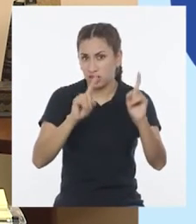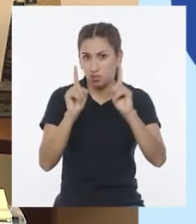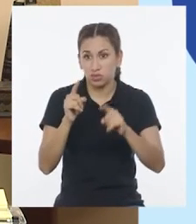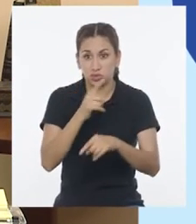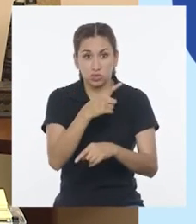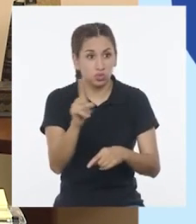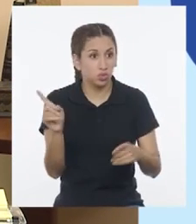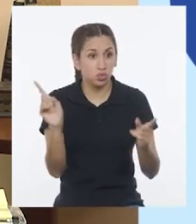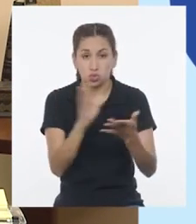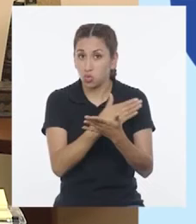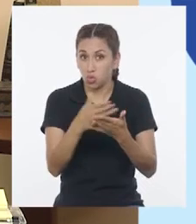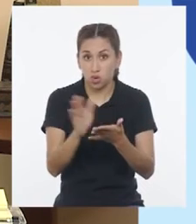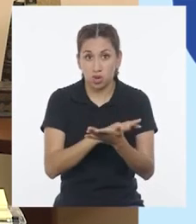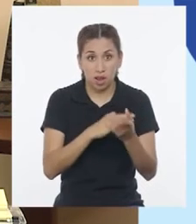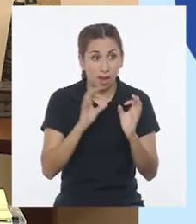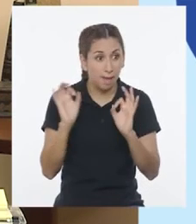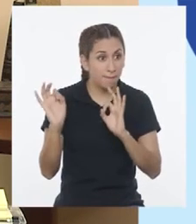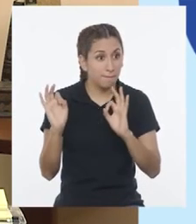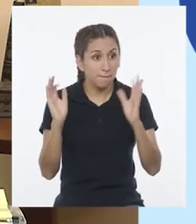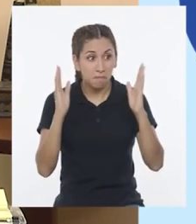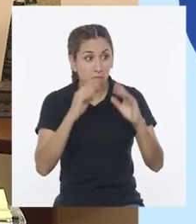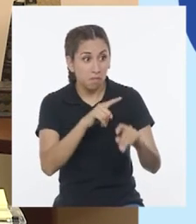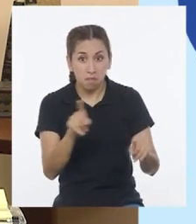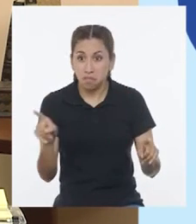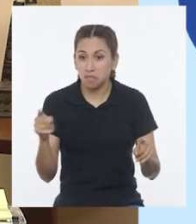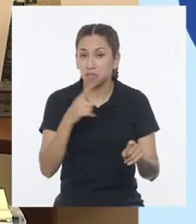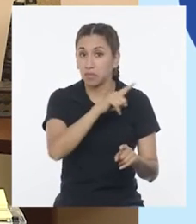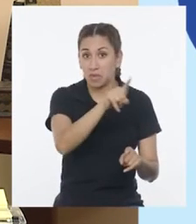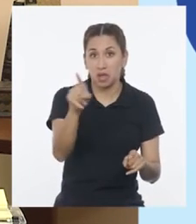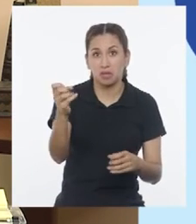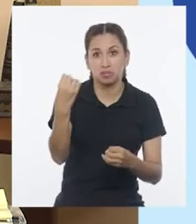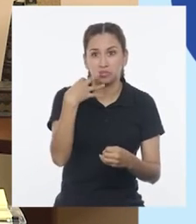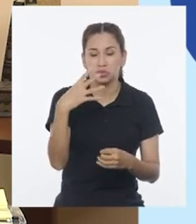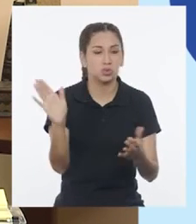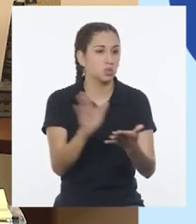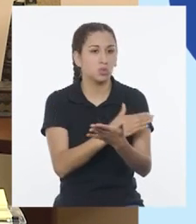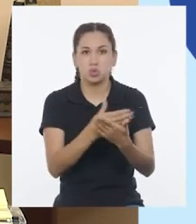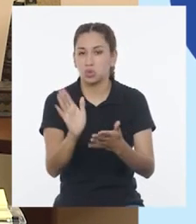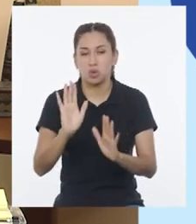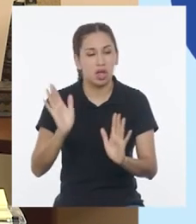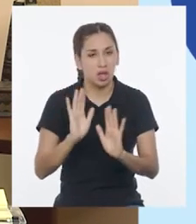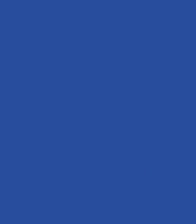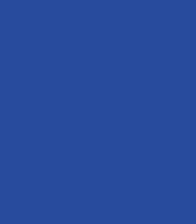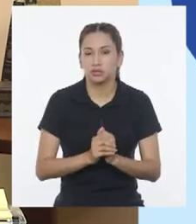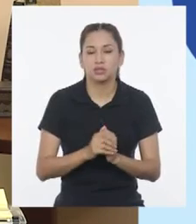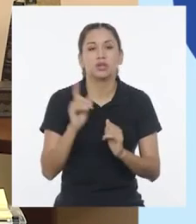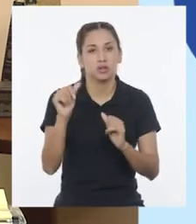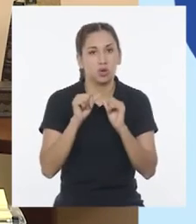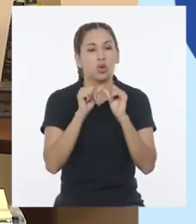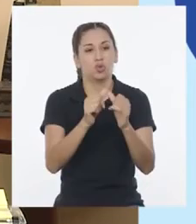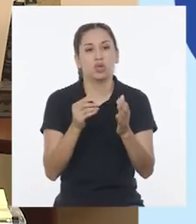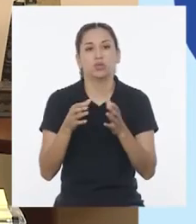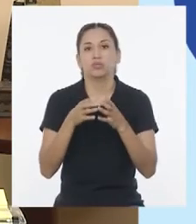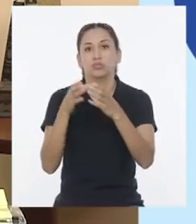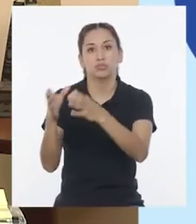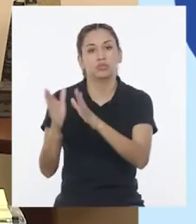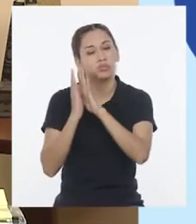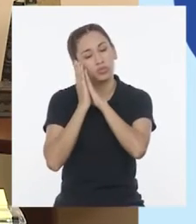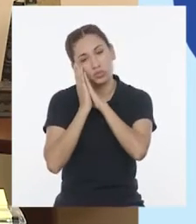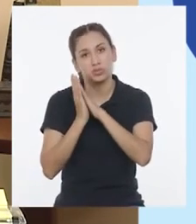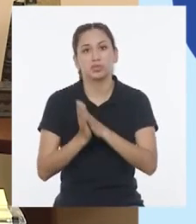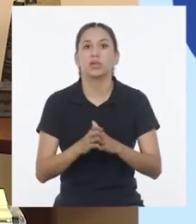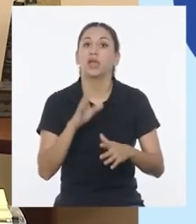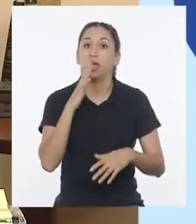ningún desperfecto en el pueblo? Ellos me decían, no hay, señor. Y se iban a descansar. De esa manera,